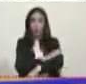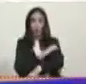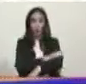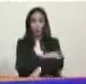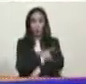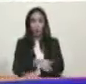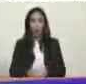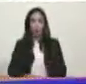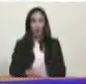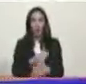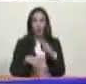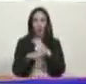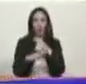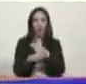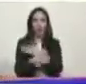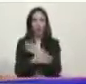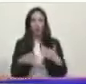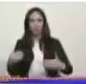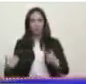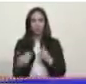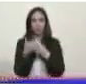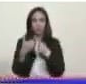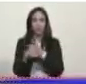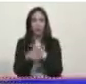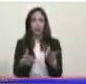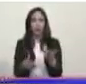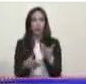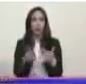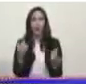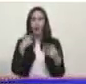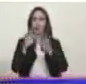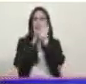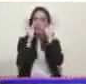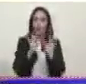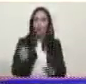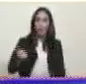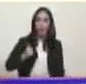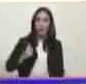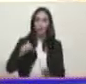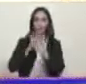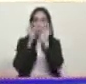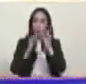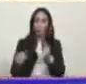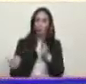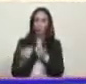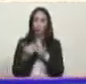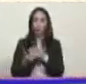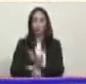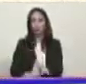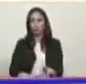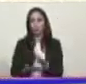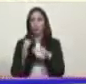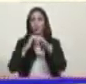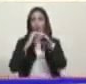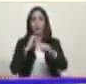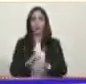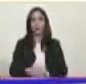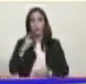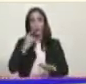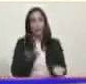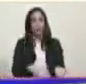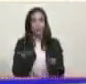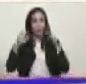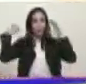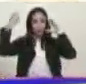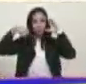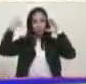han mantenido una guerra contra el pueblo y buscan de una u otra manera afectar todo el transporte. Aquí podemos ver en esta pantalla que